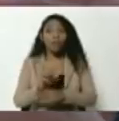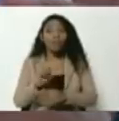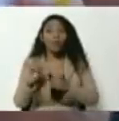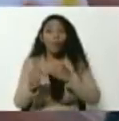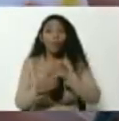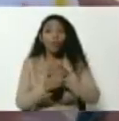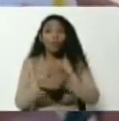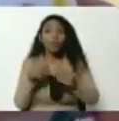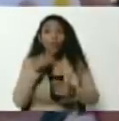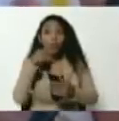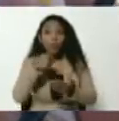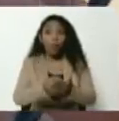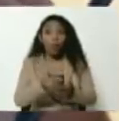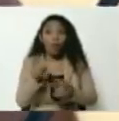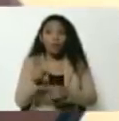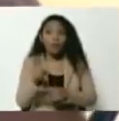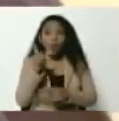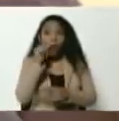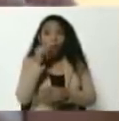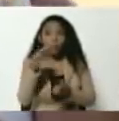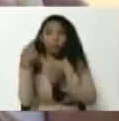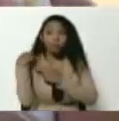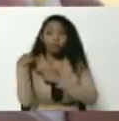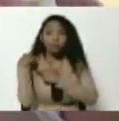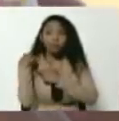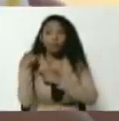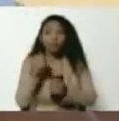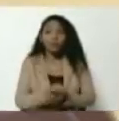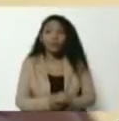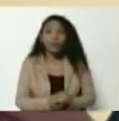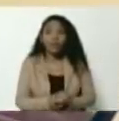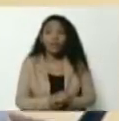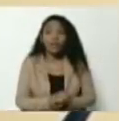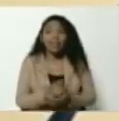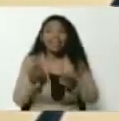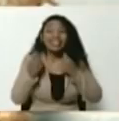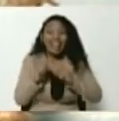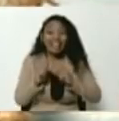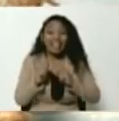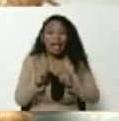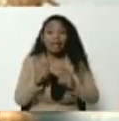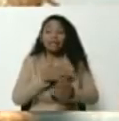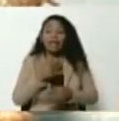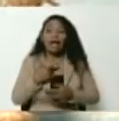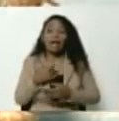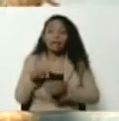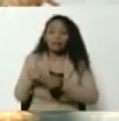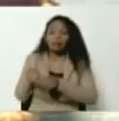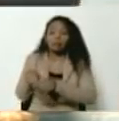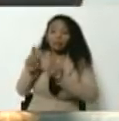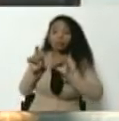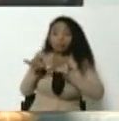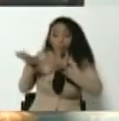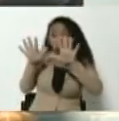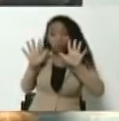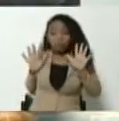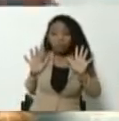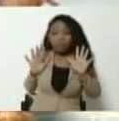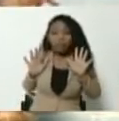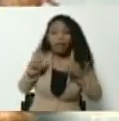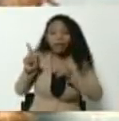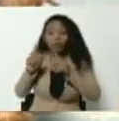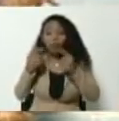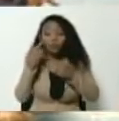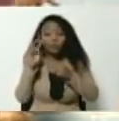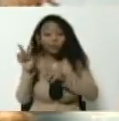medios delincuenciales, José Ignacio Hernández, trata de desentenderse del tema de Petropar, porque es una